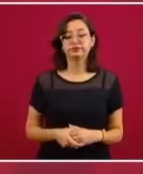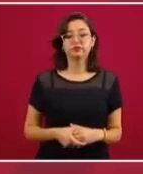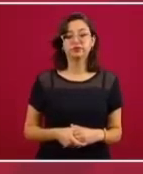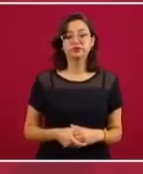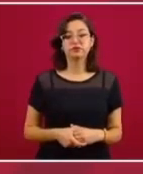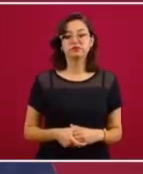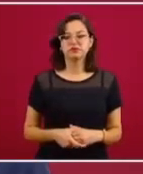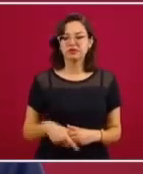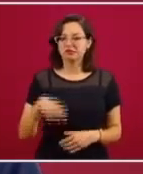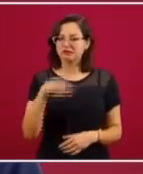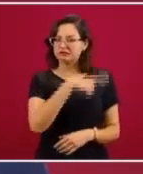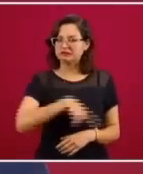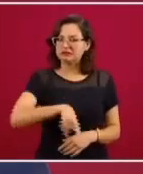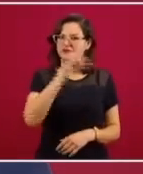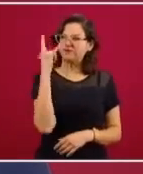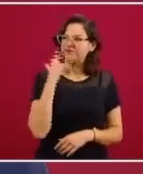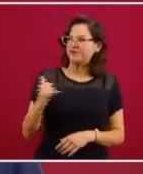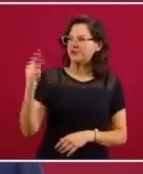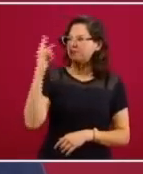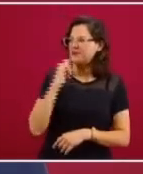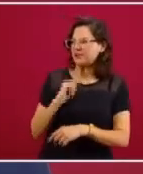Le meten y le meten, ¿no?